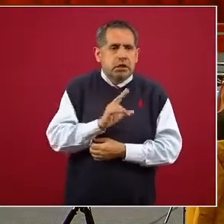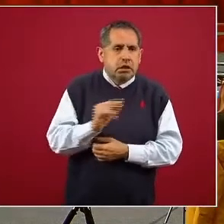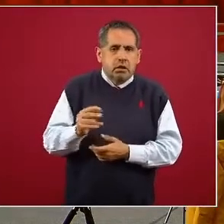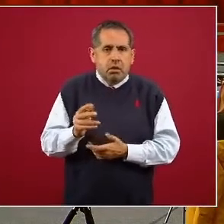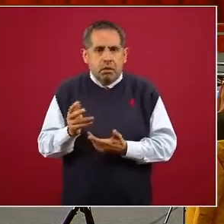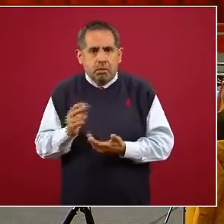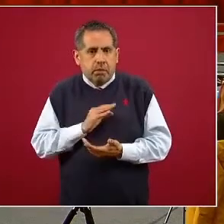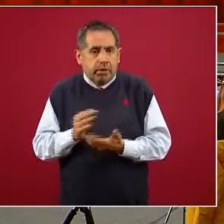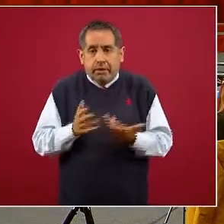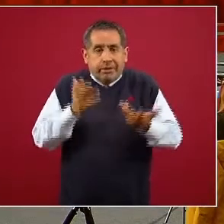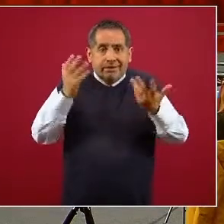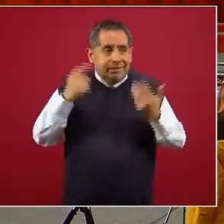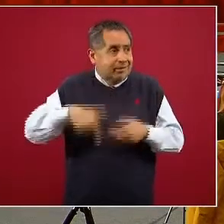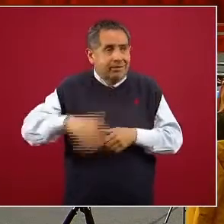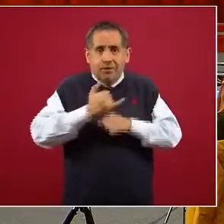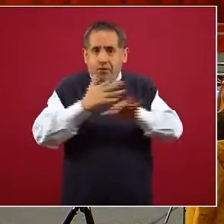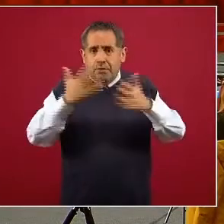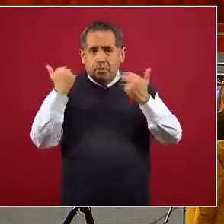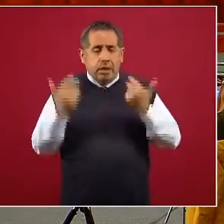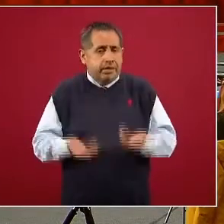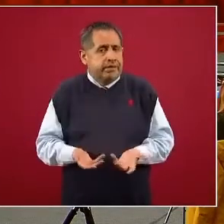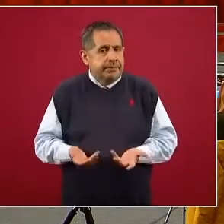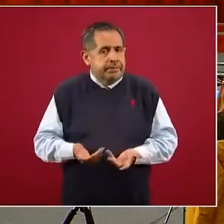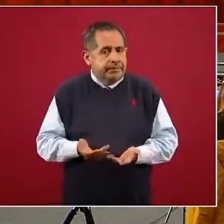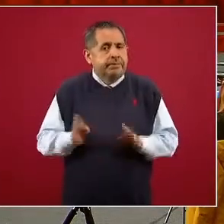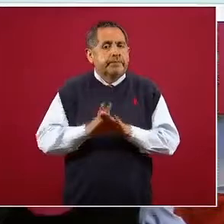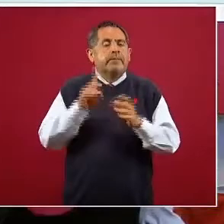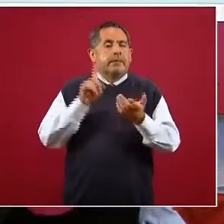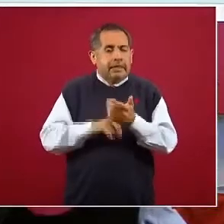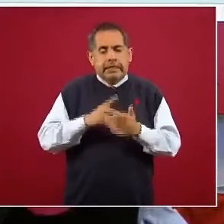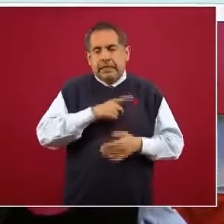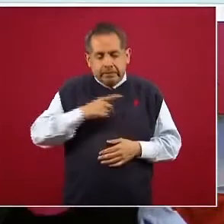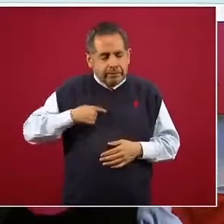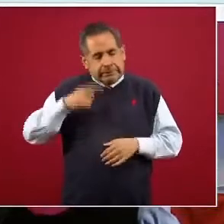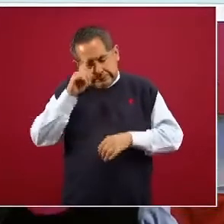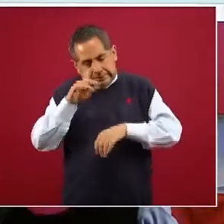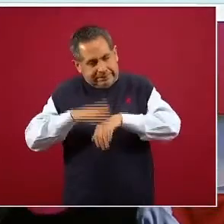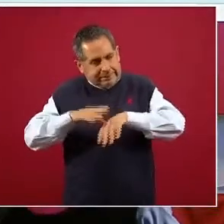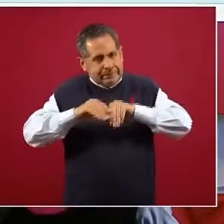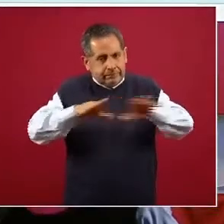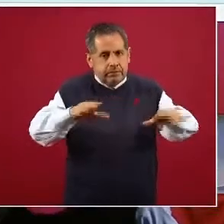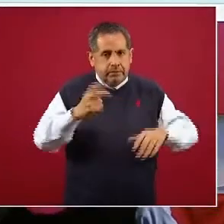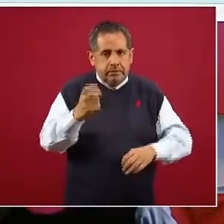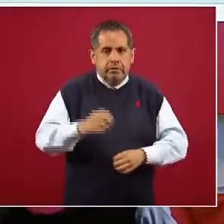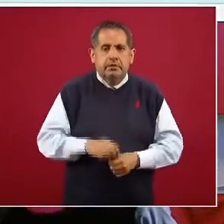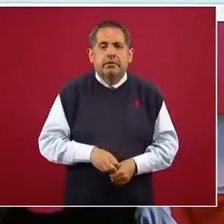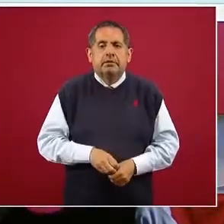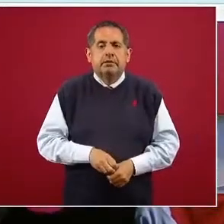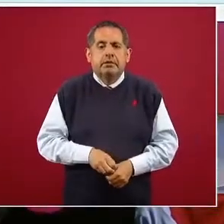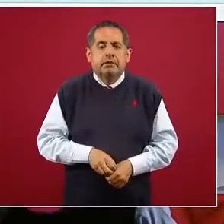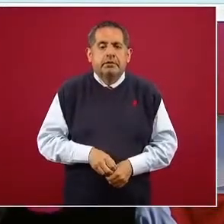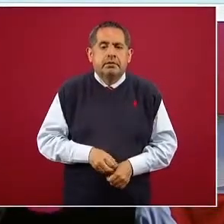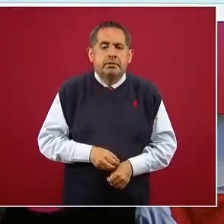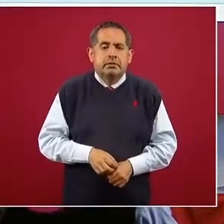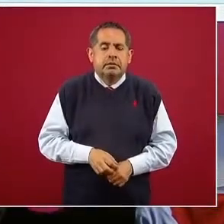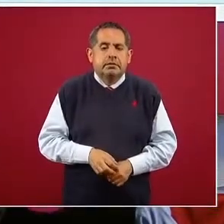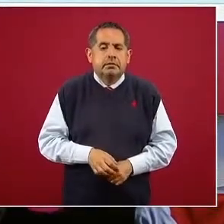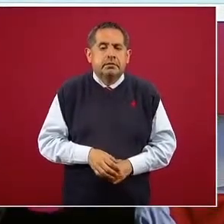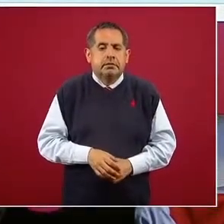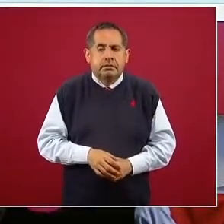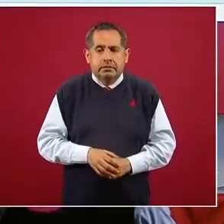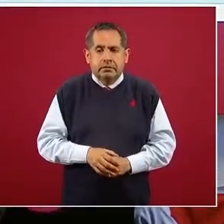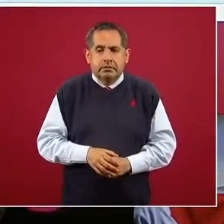presenta, una situación en la cual queremos recuperar. La siguiente, por favor.